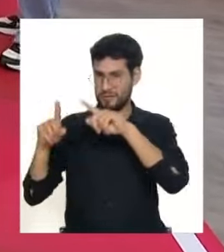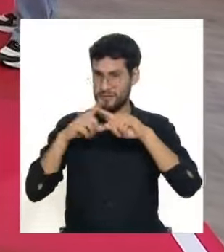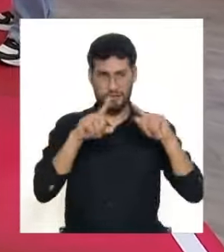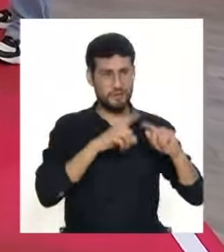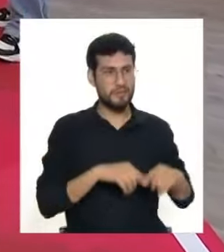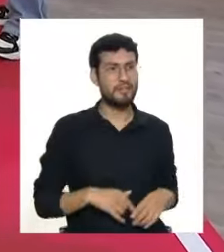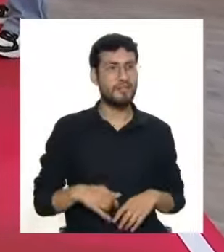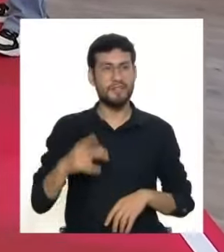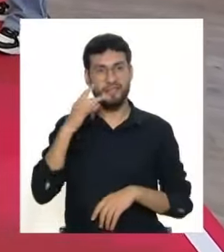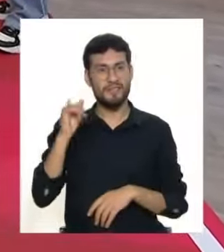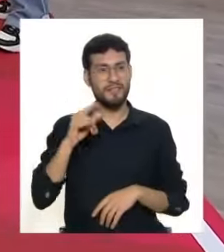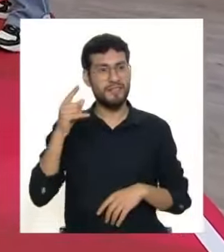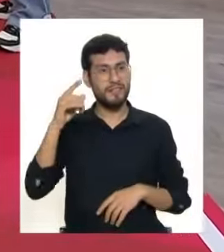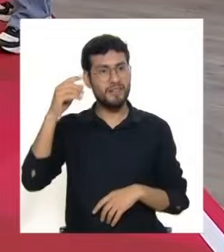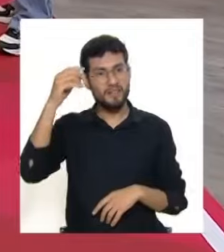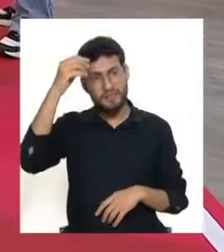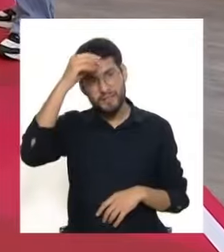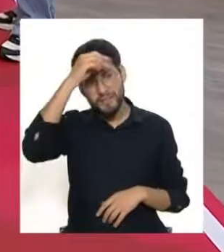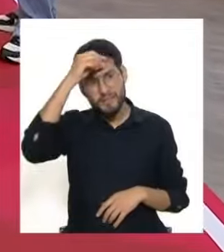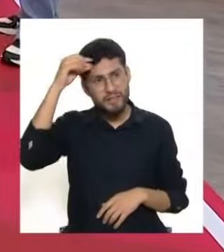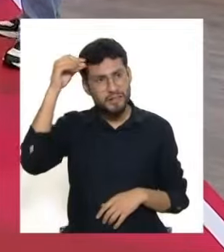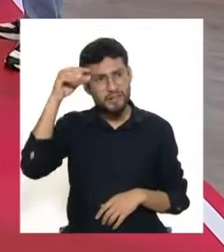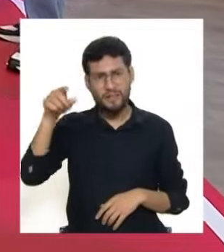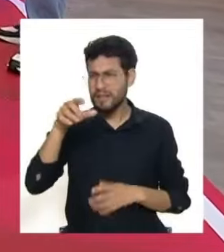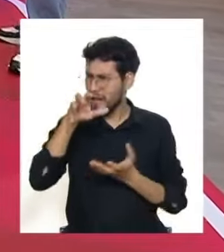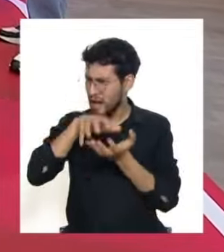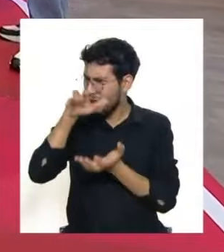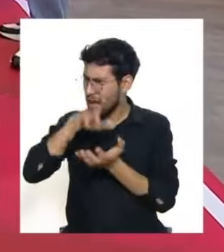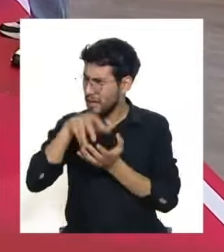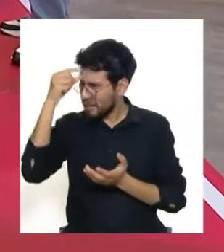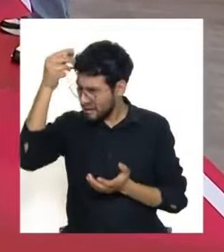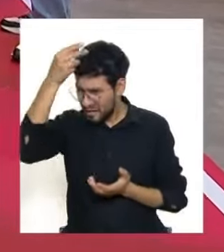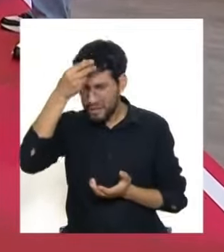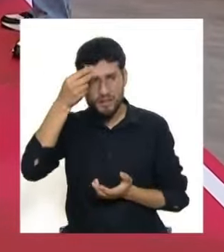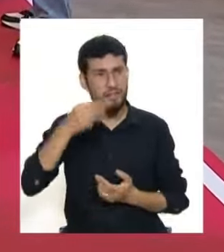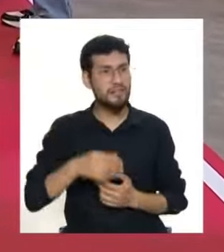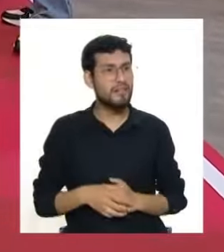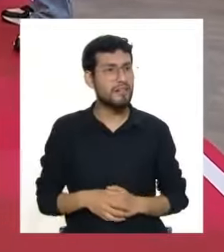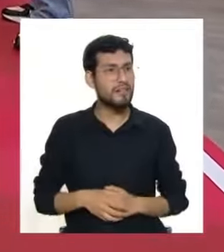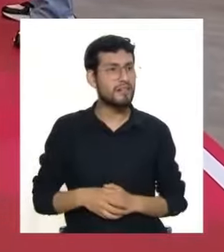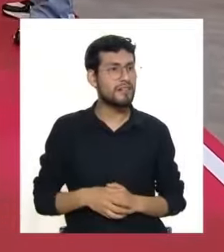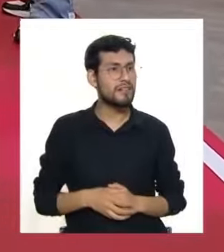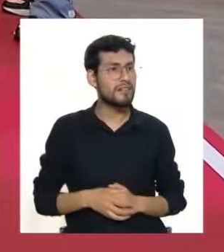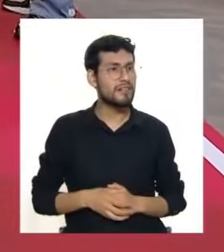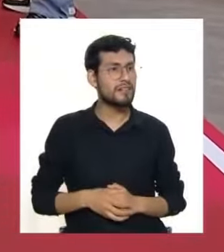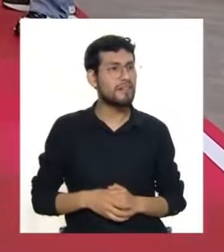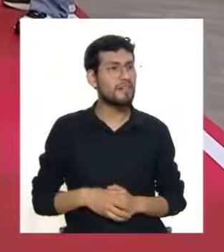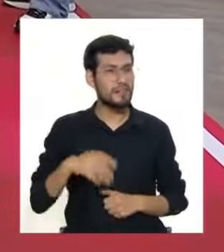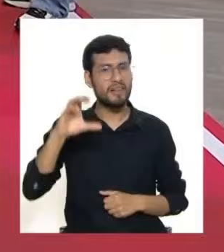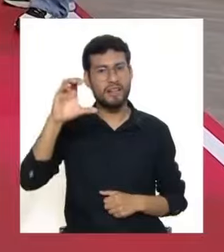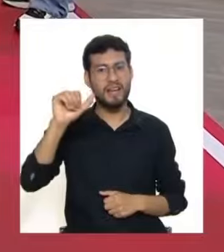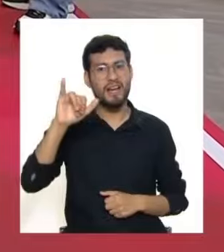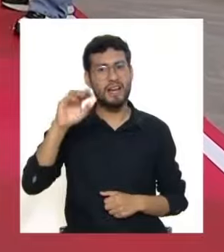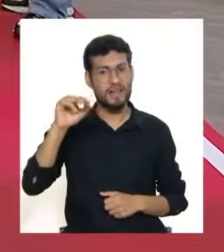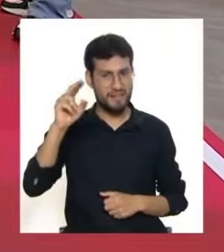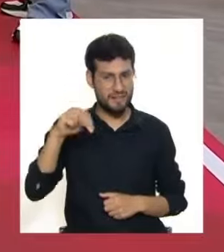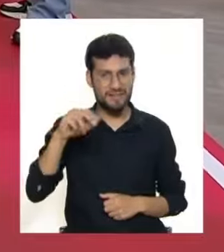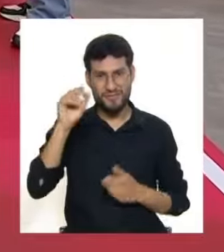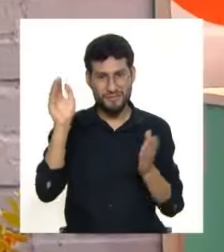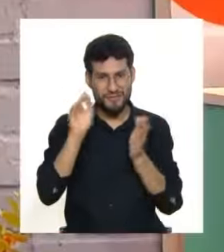pero tienen esto que es un lagarto, sería. ¿Qué es? Un caimán. Un